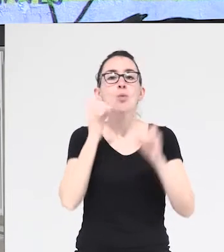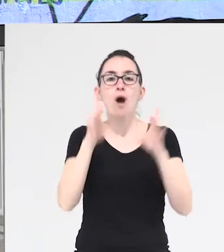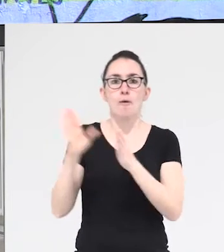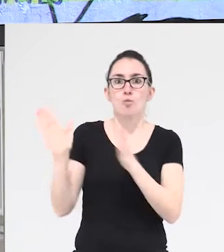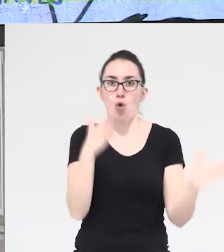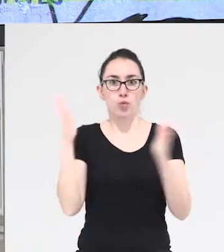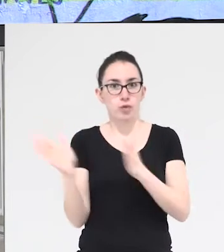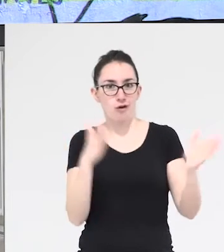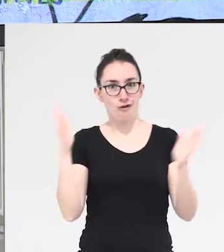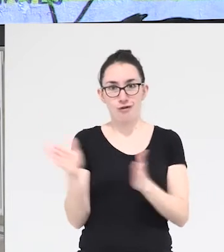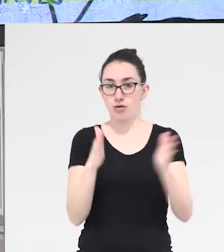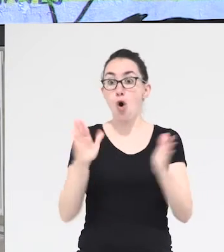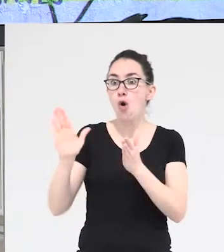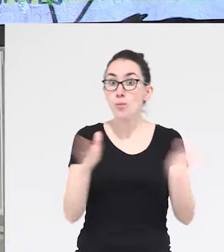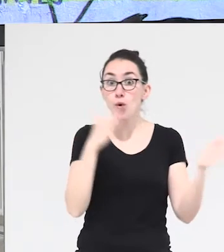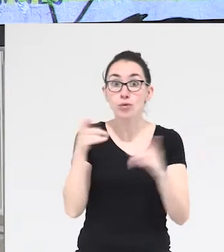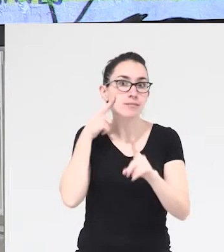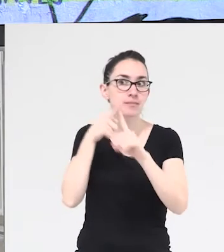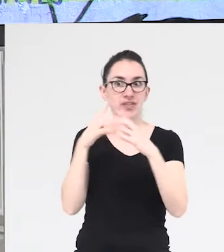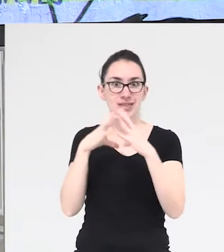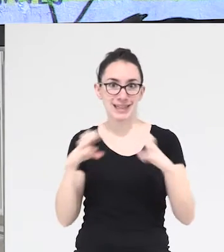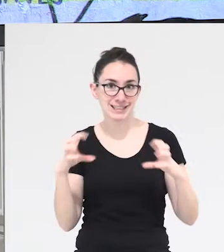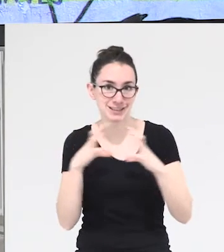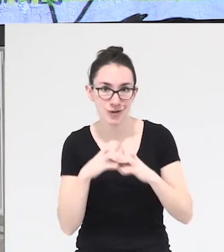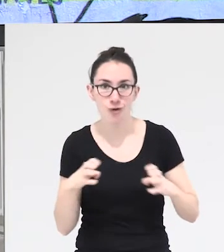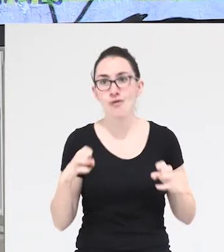una productividad que tiene que ver con el deseo también.